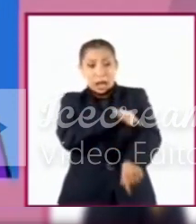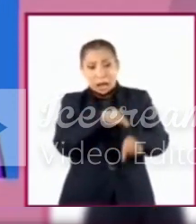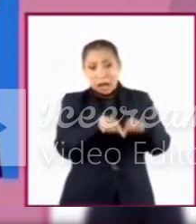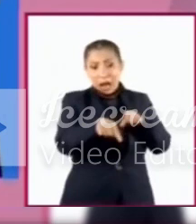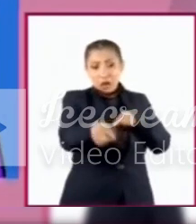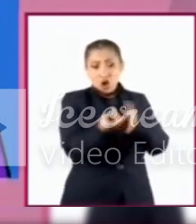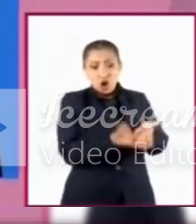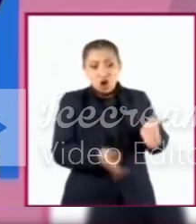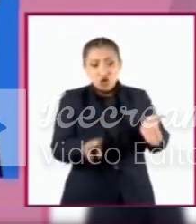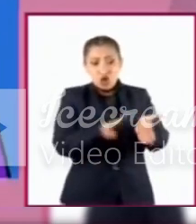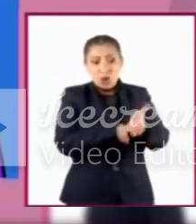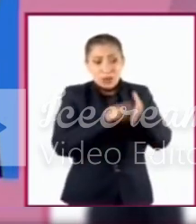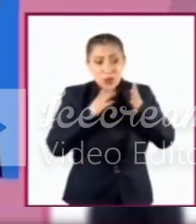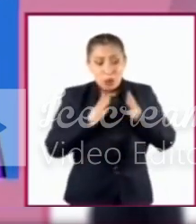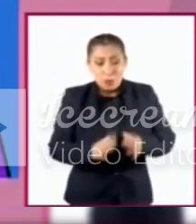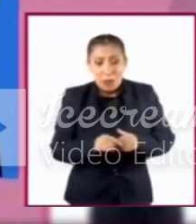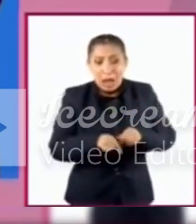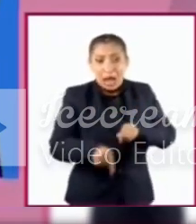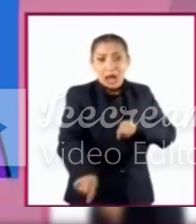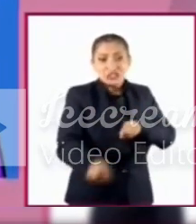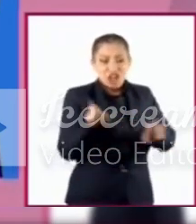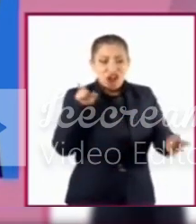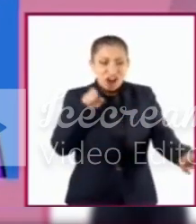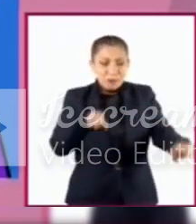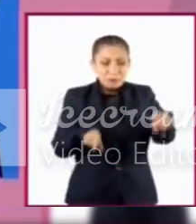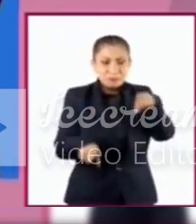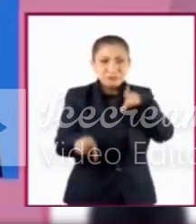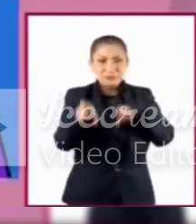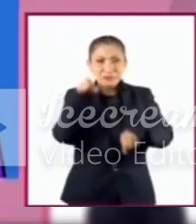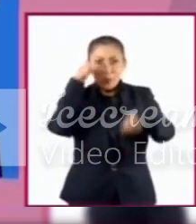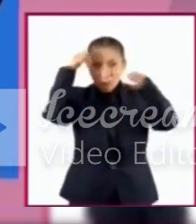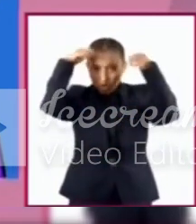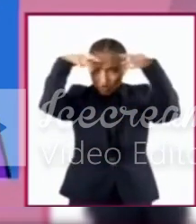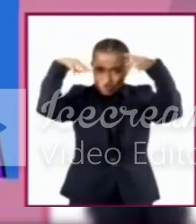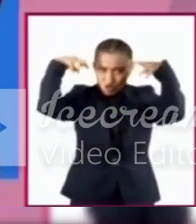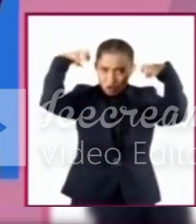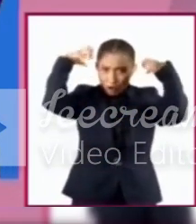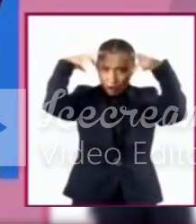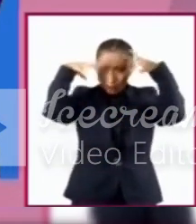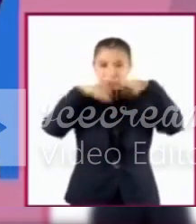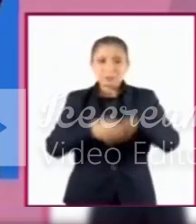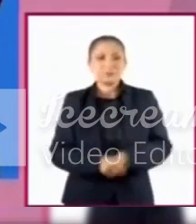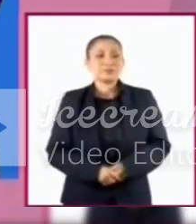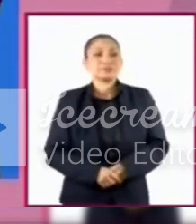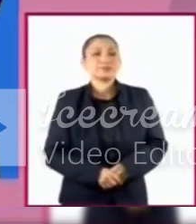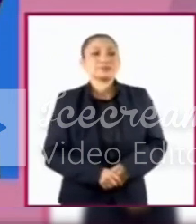doble que la del cuerpo y se retorcían como la cabellera de las furias.